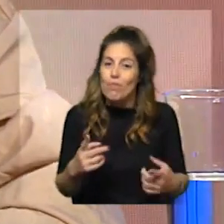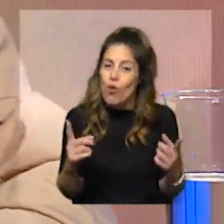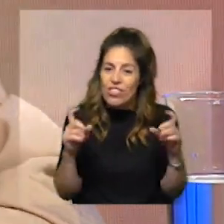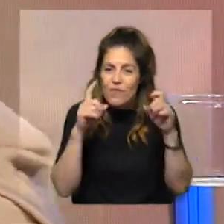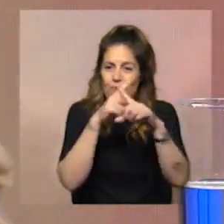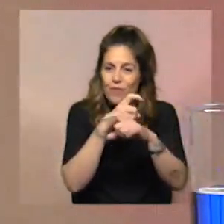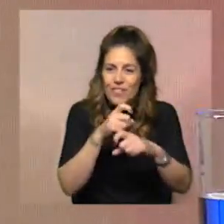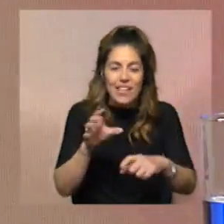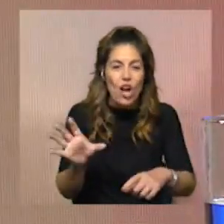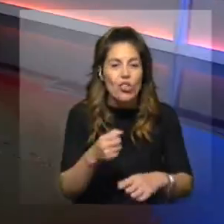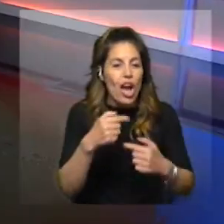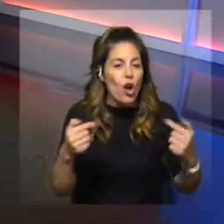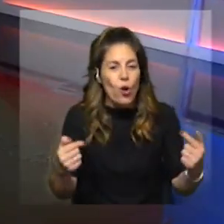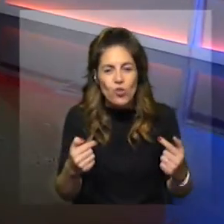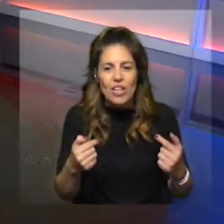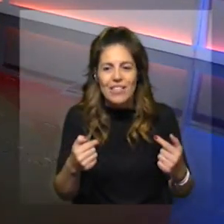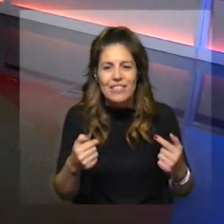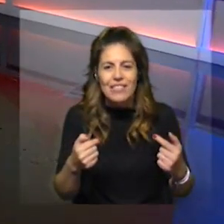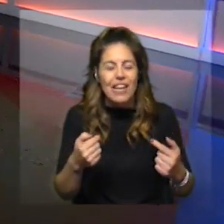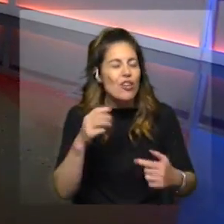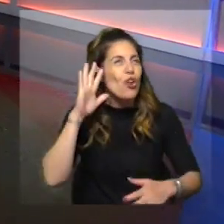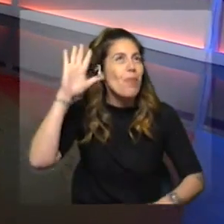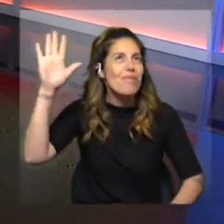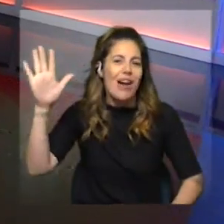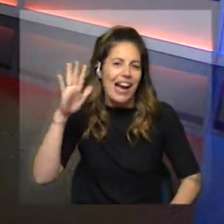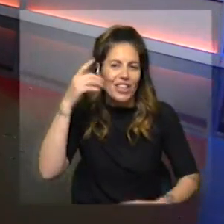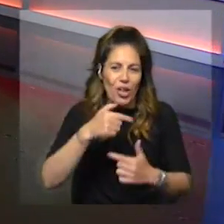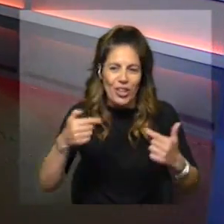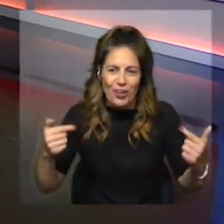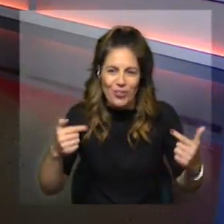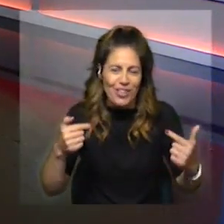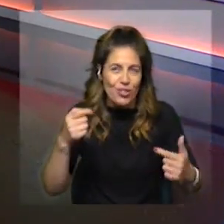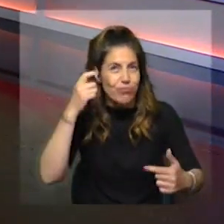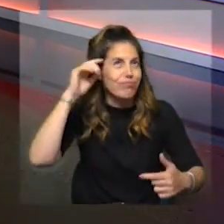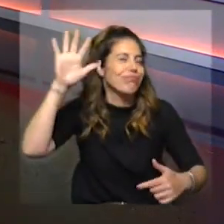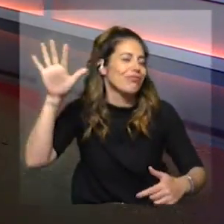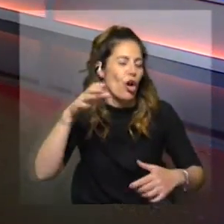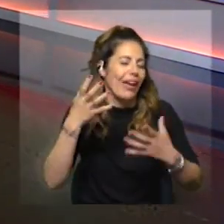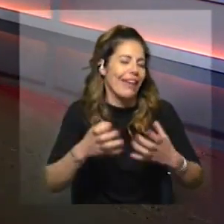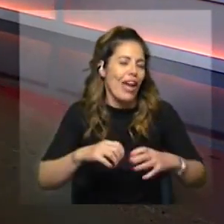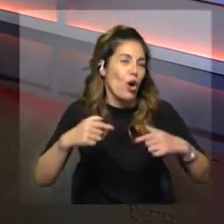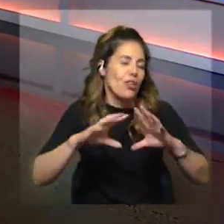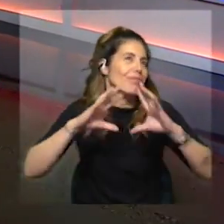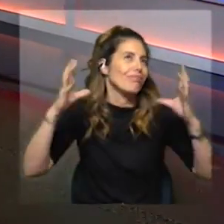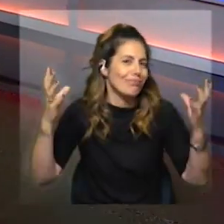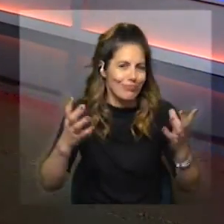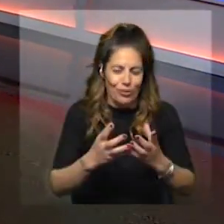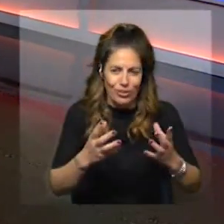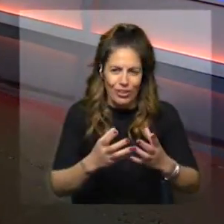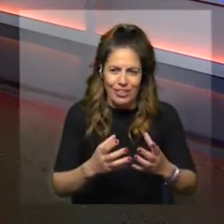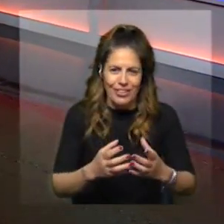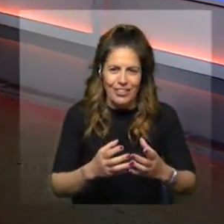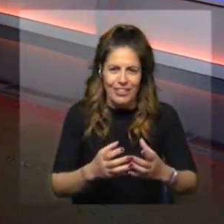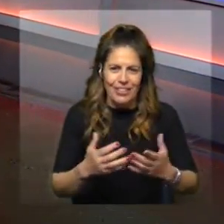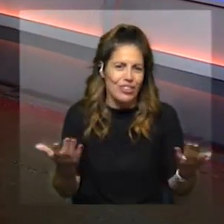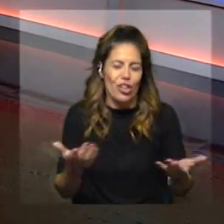encontrar cosas que una por ahí flashea. Yo ya me piré, ¿no? Yo quería... Volar por arriba del público. Madison